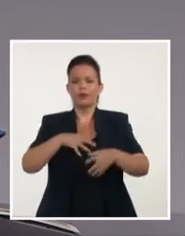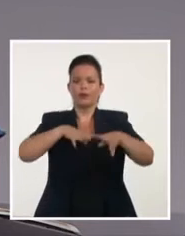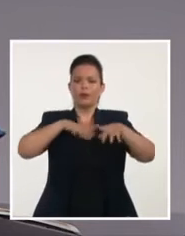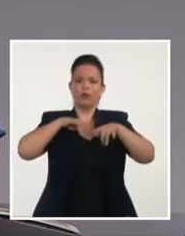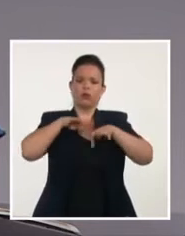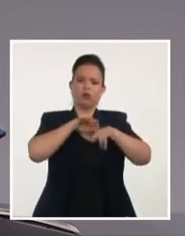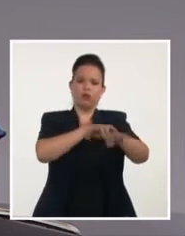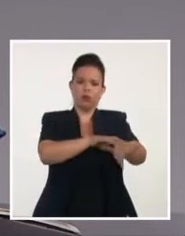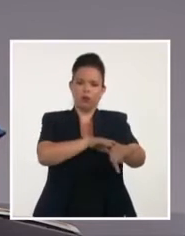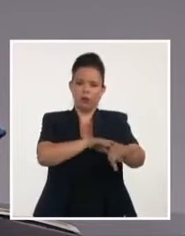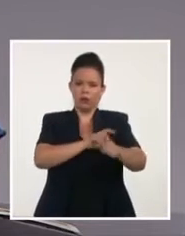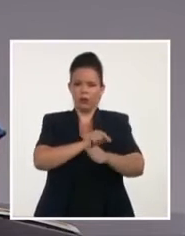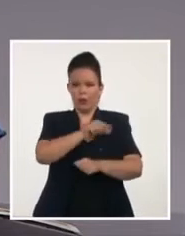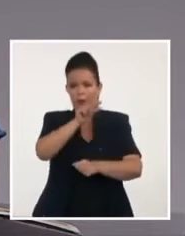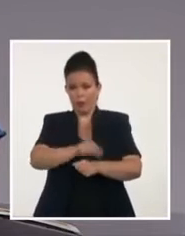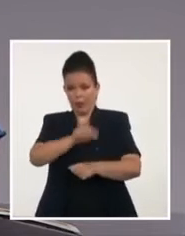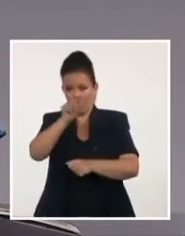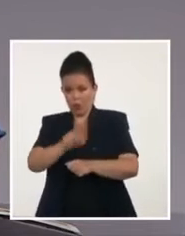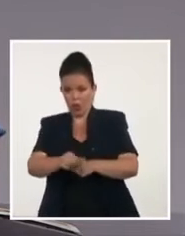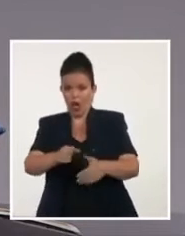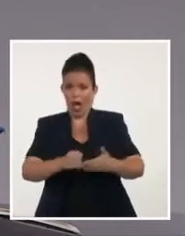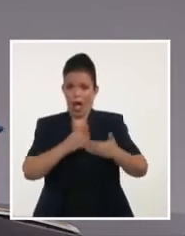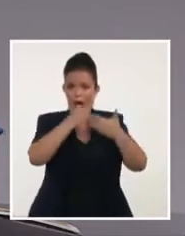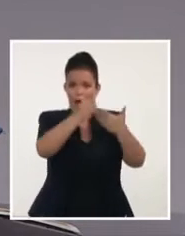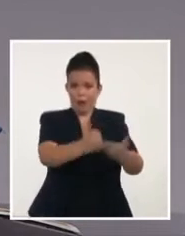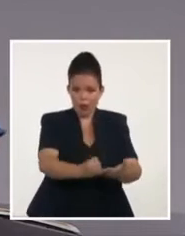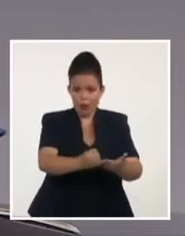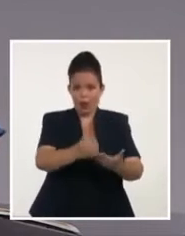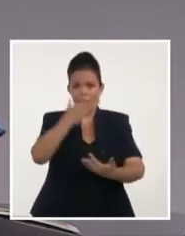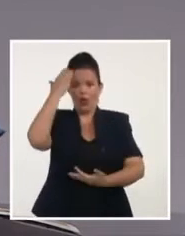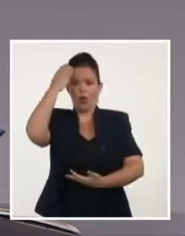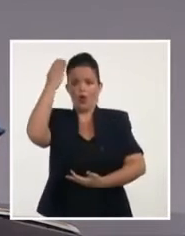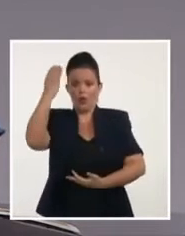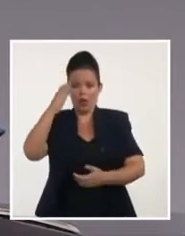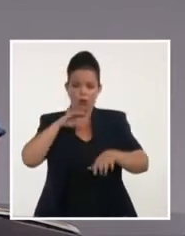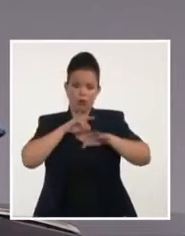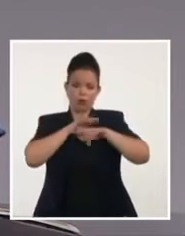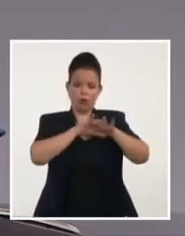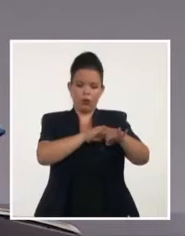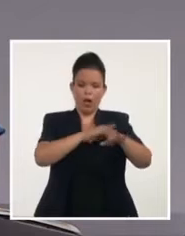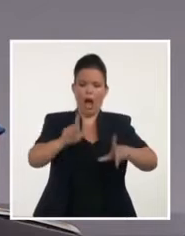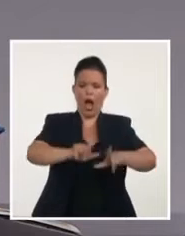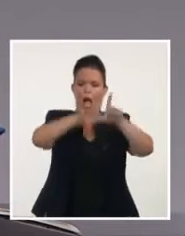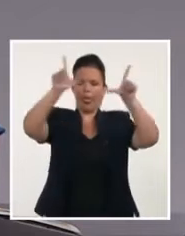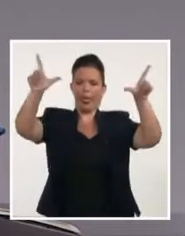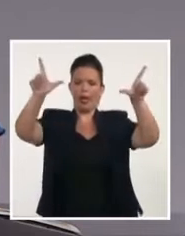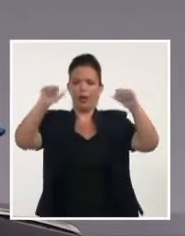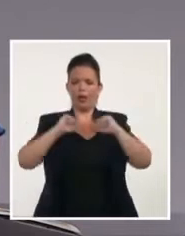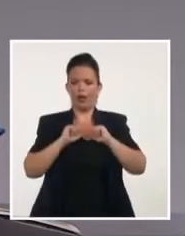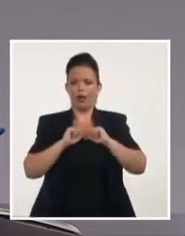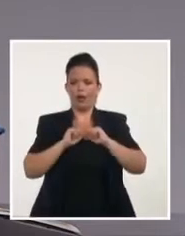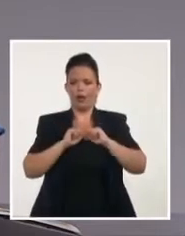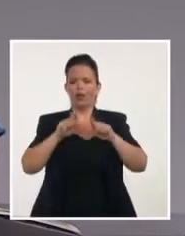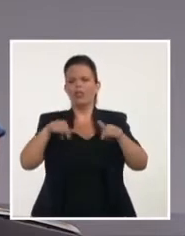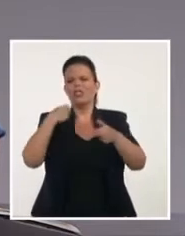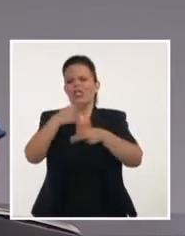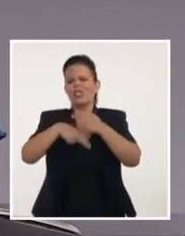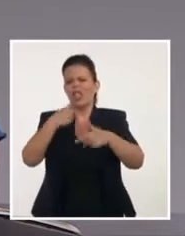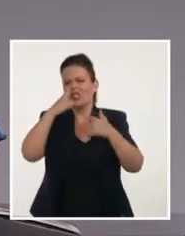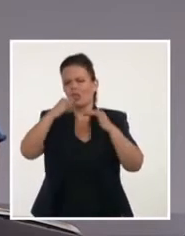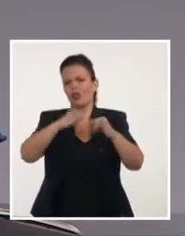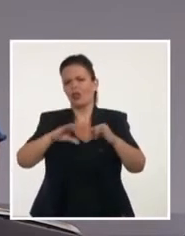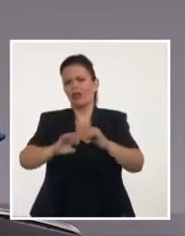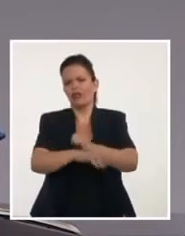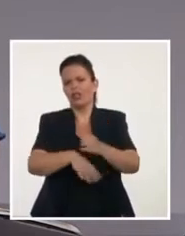fuera contrarrevolucionaria y además le borran los carteles. Y hemos visto mucho de esto, o sea, ya la fake news llevada